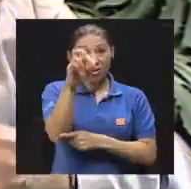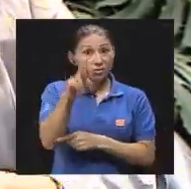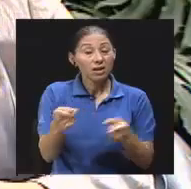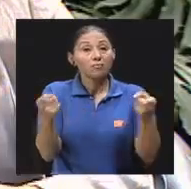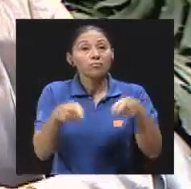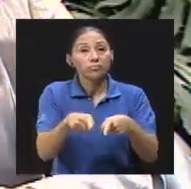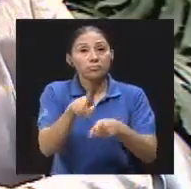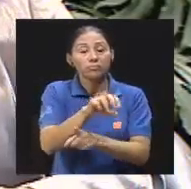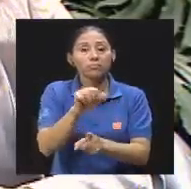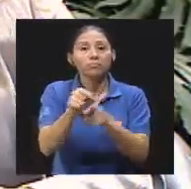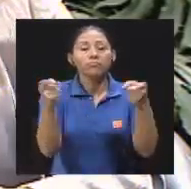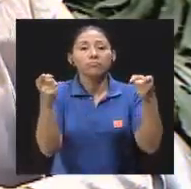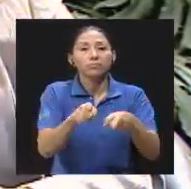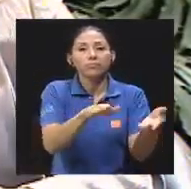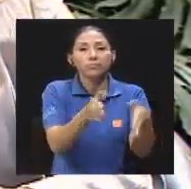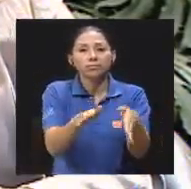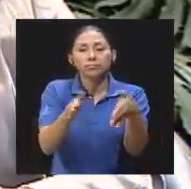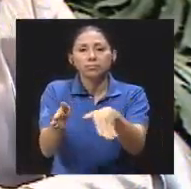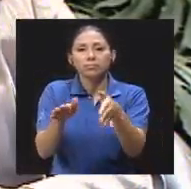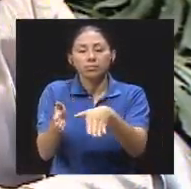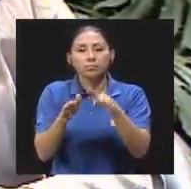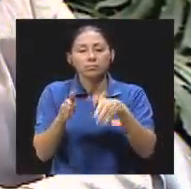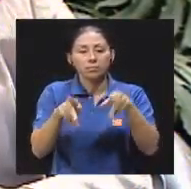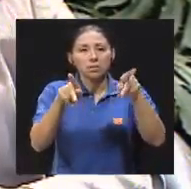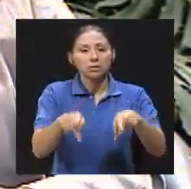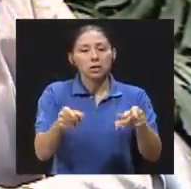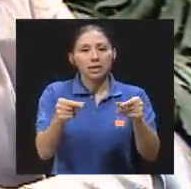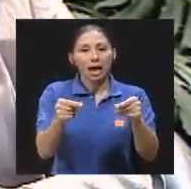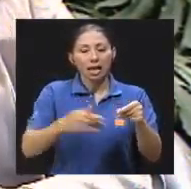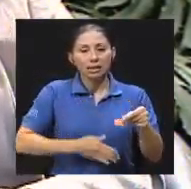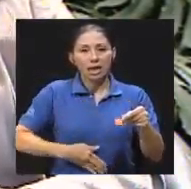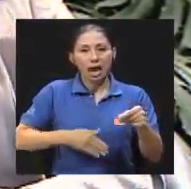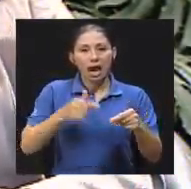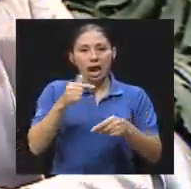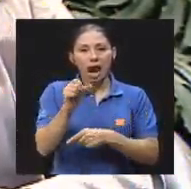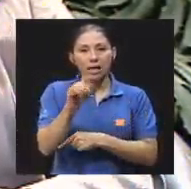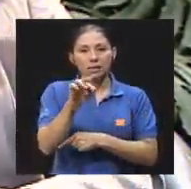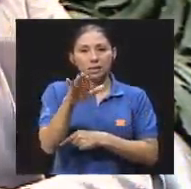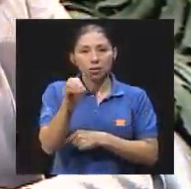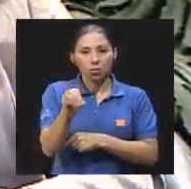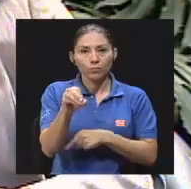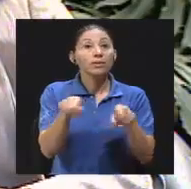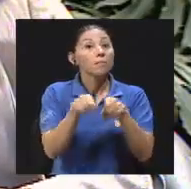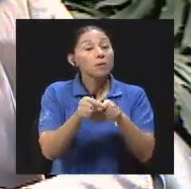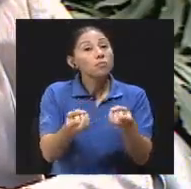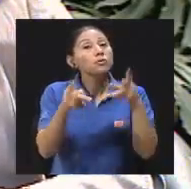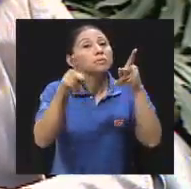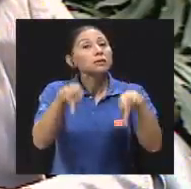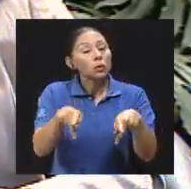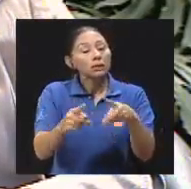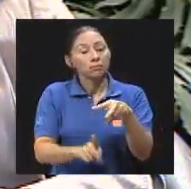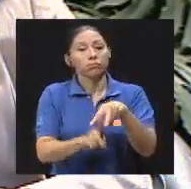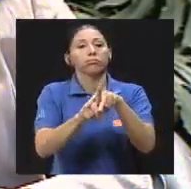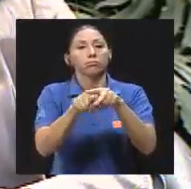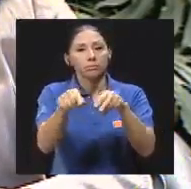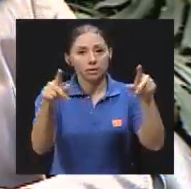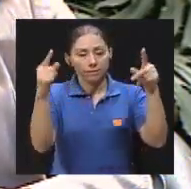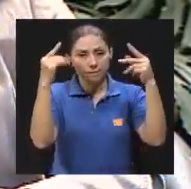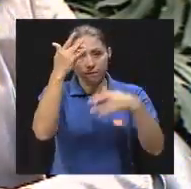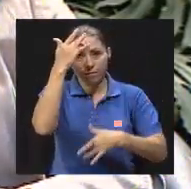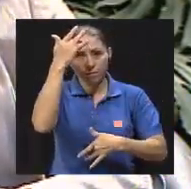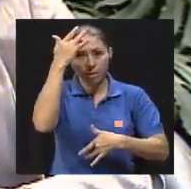casos que aparecen como la cantidad de muertes que están asociadas también por este mal y son bastante altas. Y